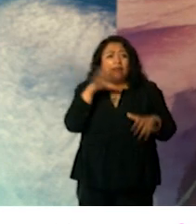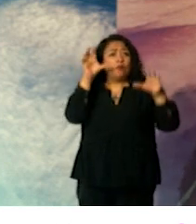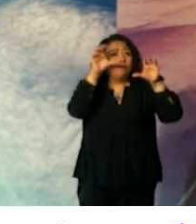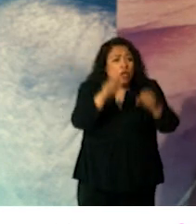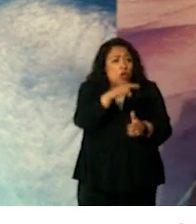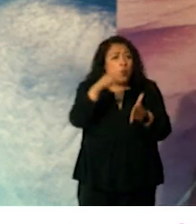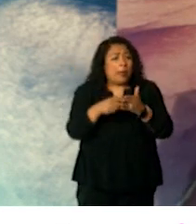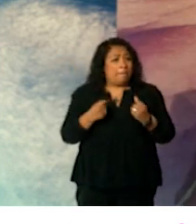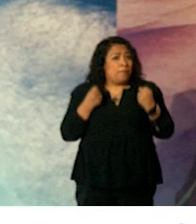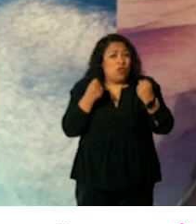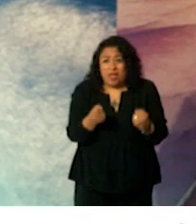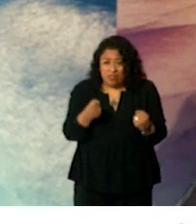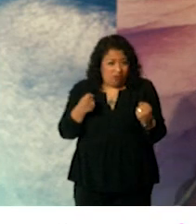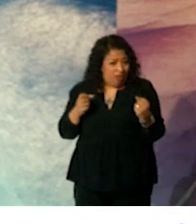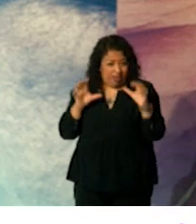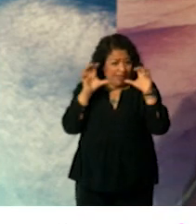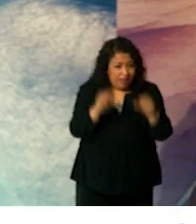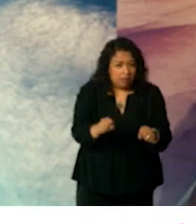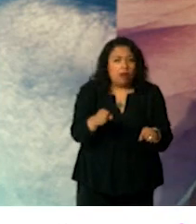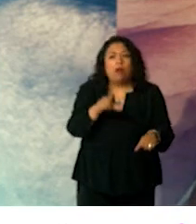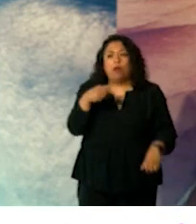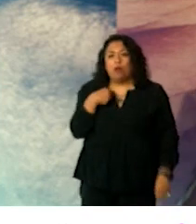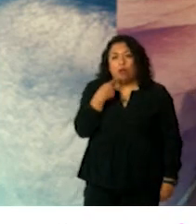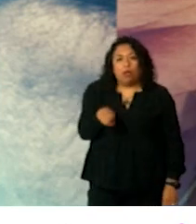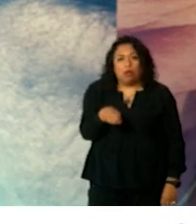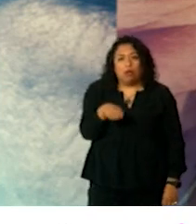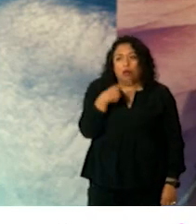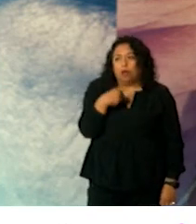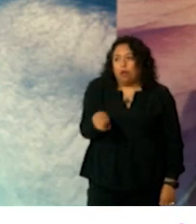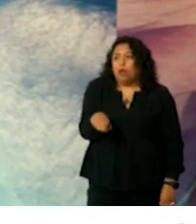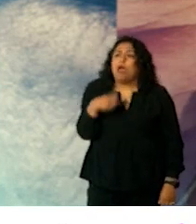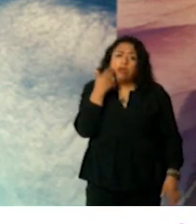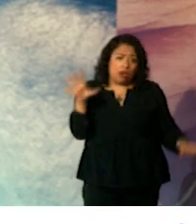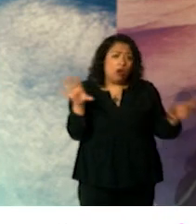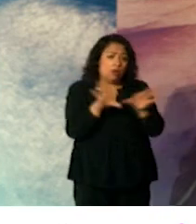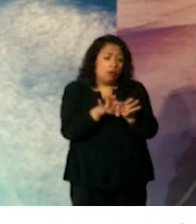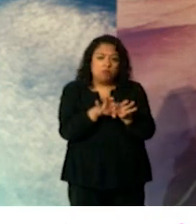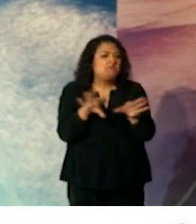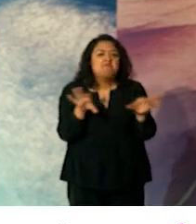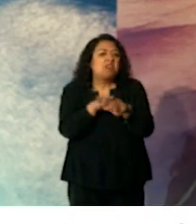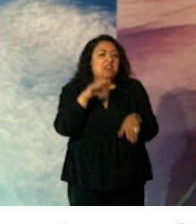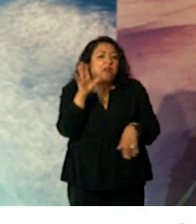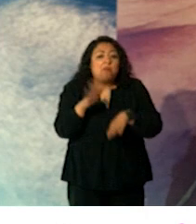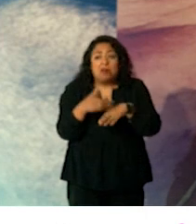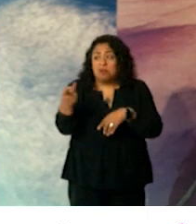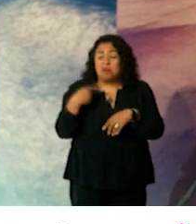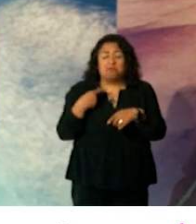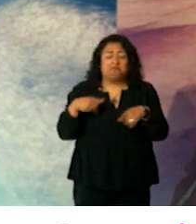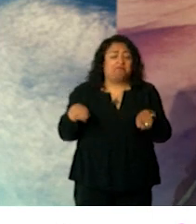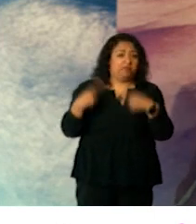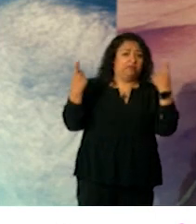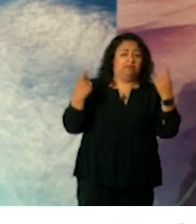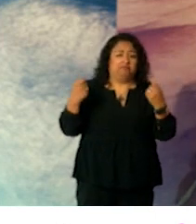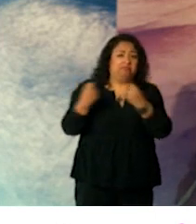de poder, porque si no los tomamos, nos quejamos, decimos como queremos articularnos, no nos articulamos porque tenemos diferencias, porque no hay